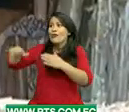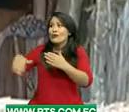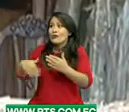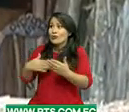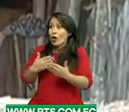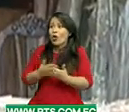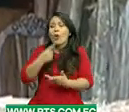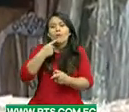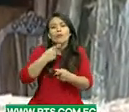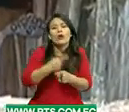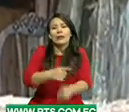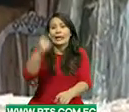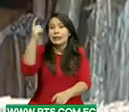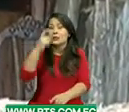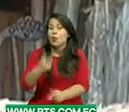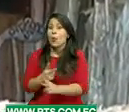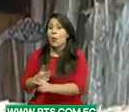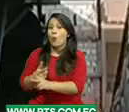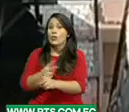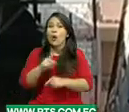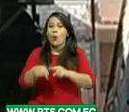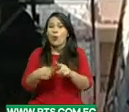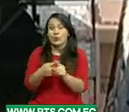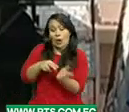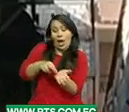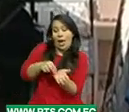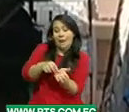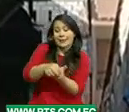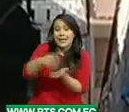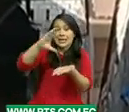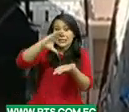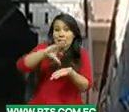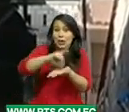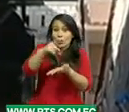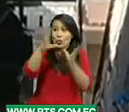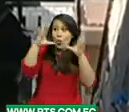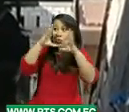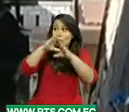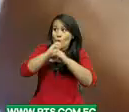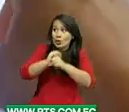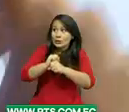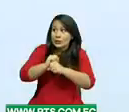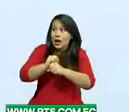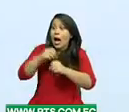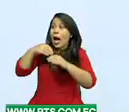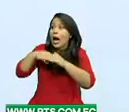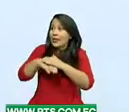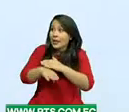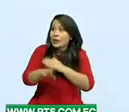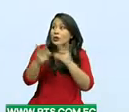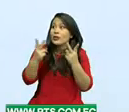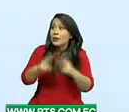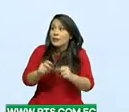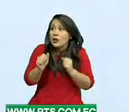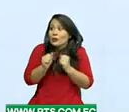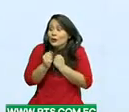la necesidad de tomar precauciones al caminar por las noches y puertas adentro, para que el frío del